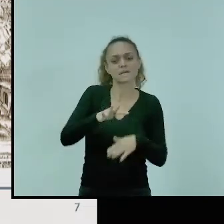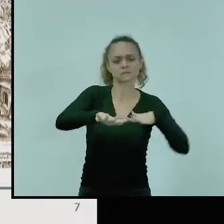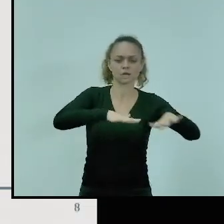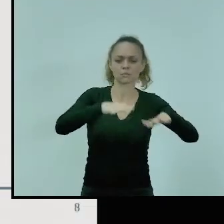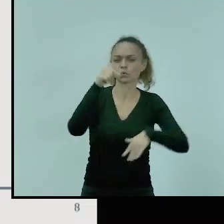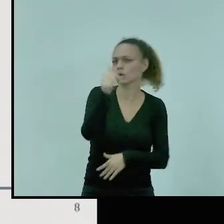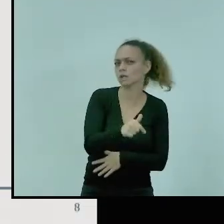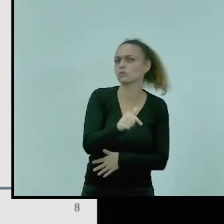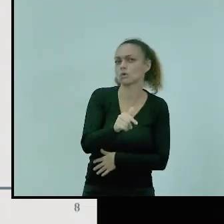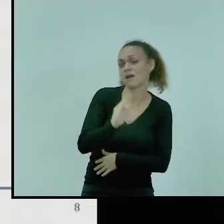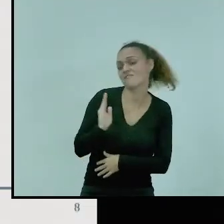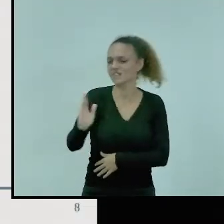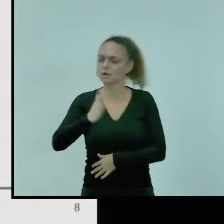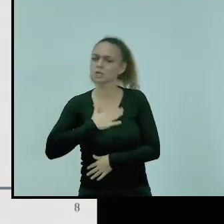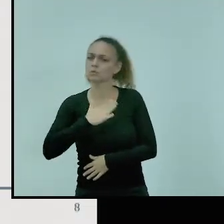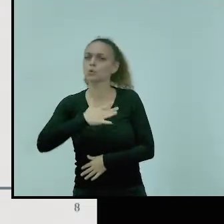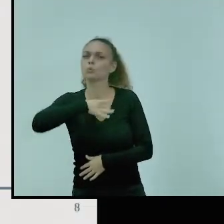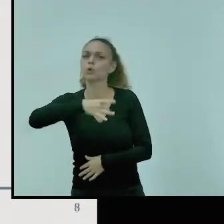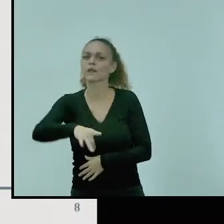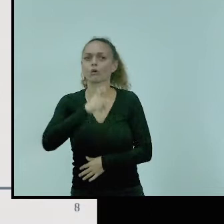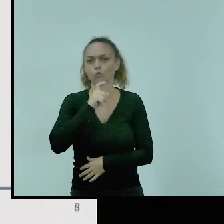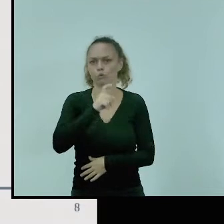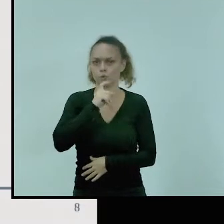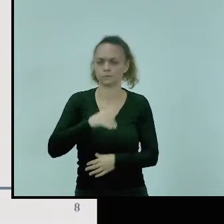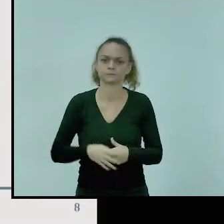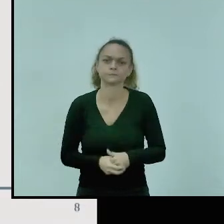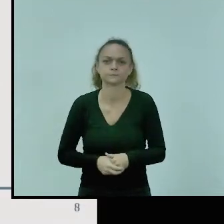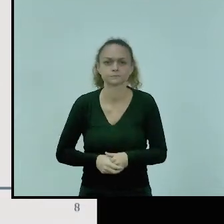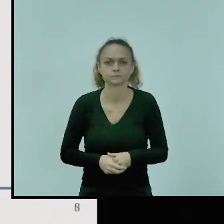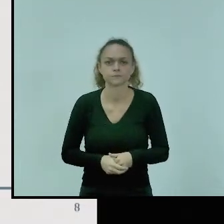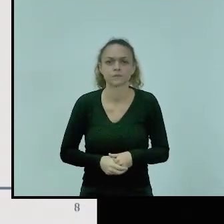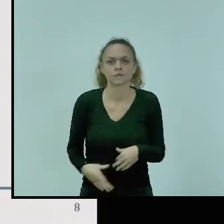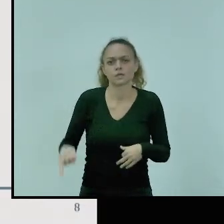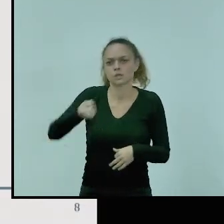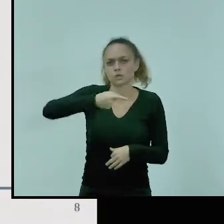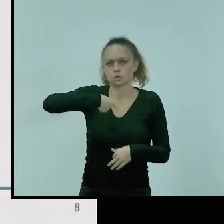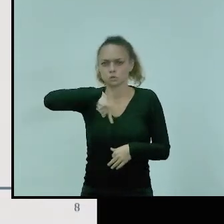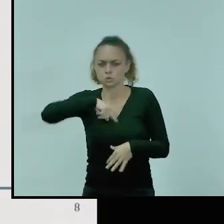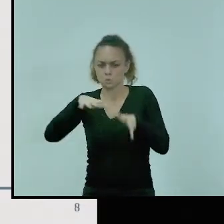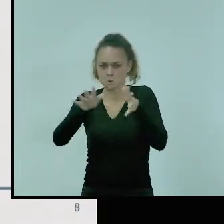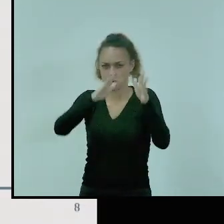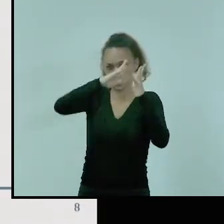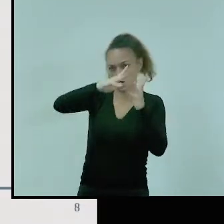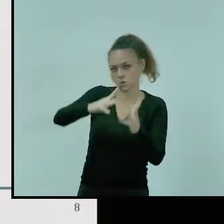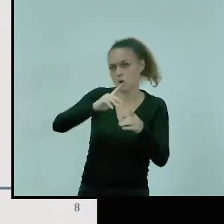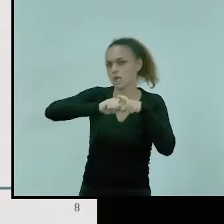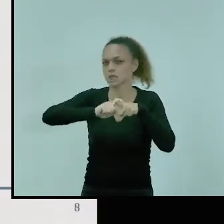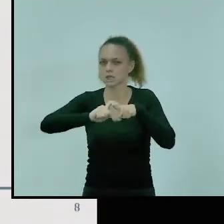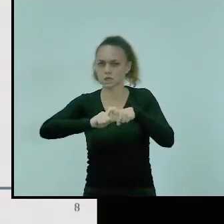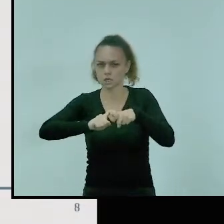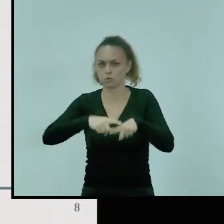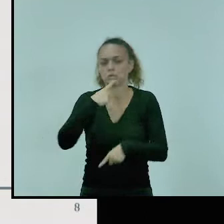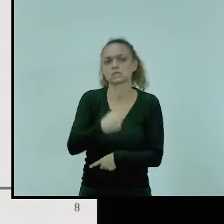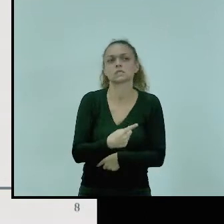pueden afectar al patrimonio. Podríamos hacer una aproximación de este tipo y decir, bueno, yo voy